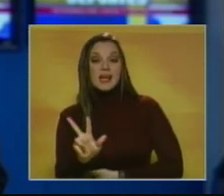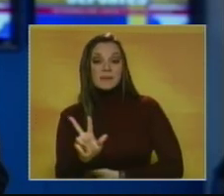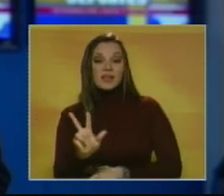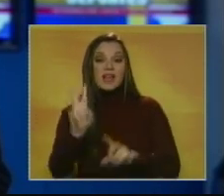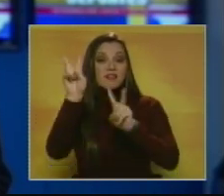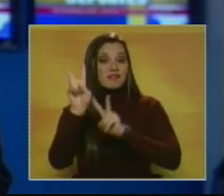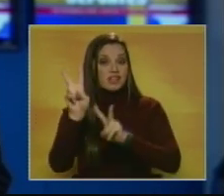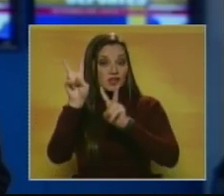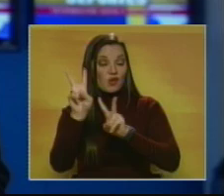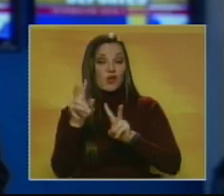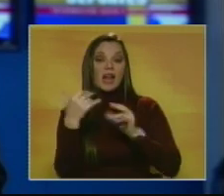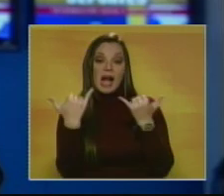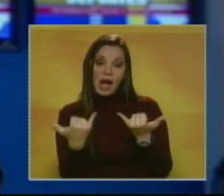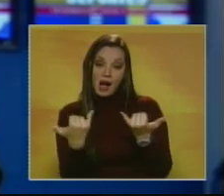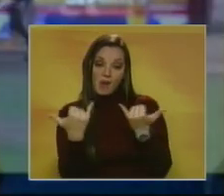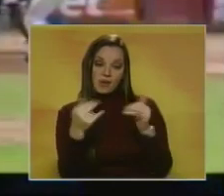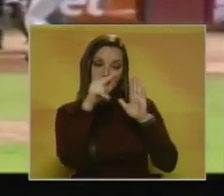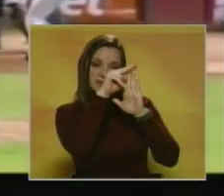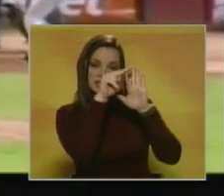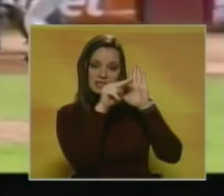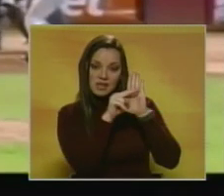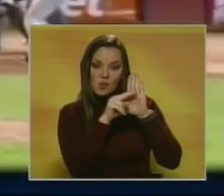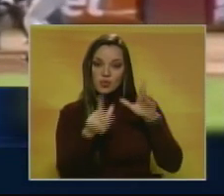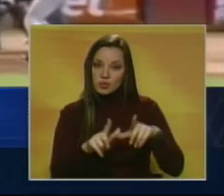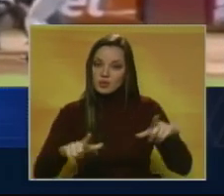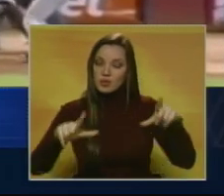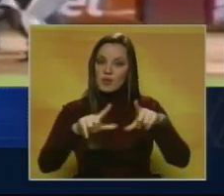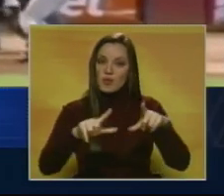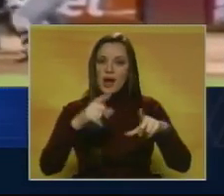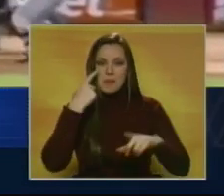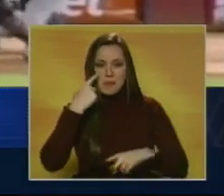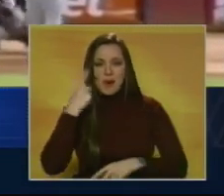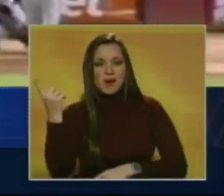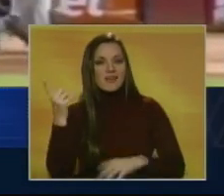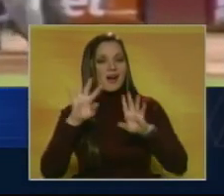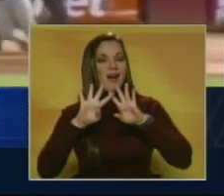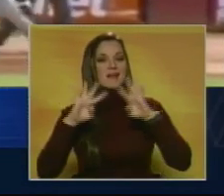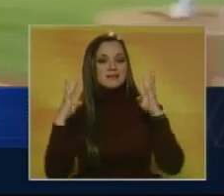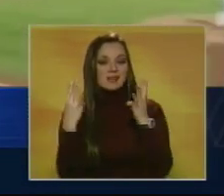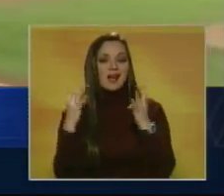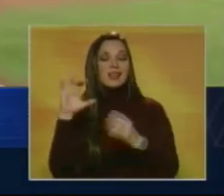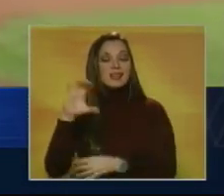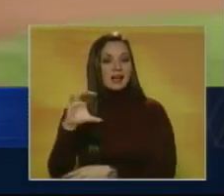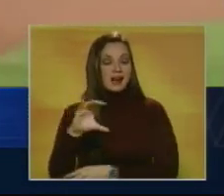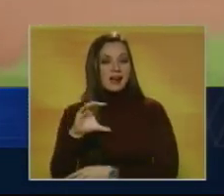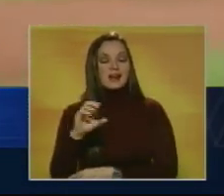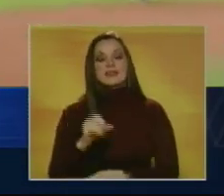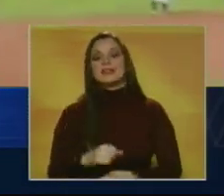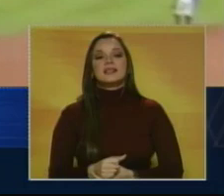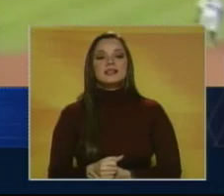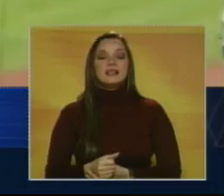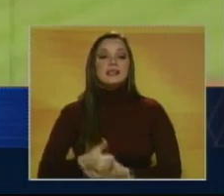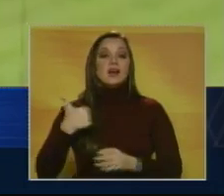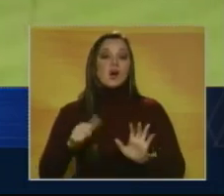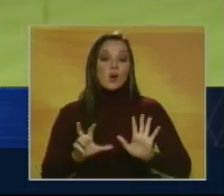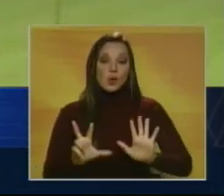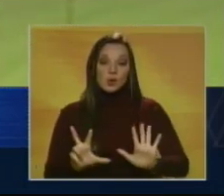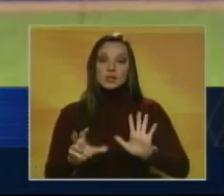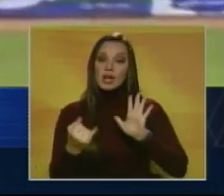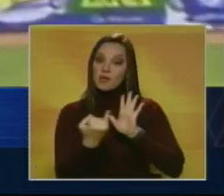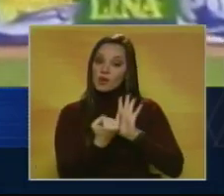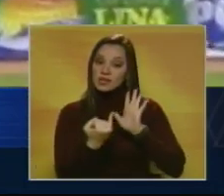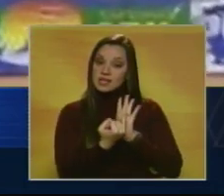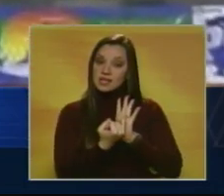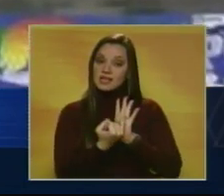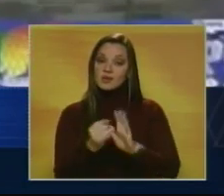al segundo lugar de la tabla. Vamos al Estadio Universitario de Caracas, donde hubo un duelo de picheo entre Raúl Rivero y Corey Riordan. Octavo inning, Anderson de la